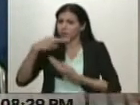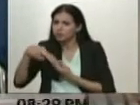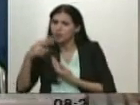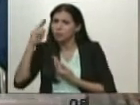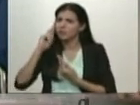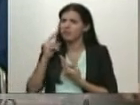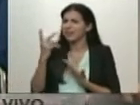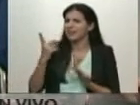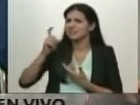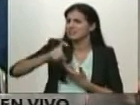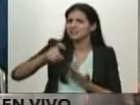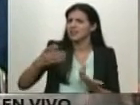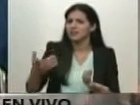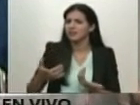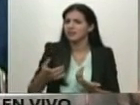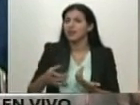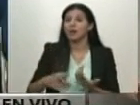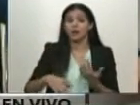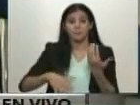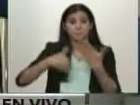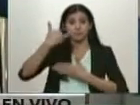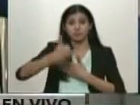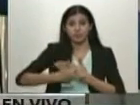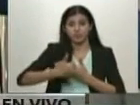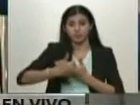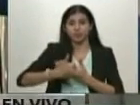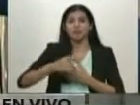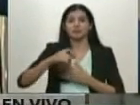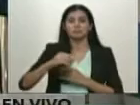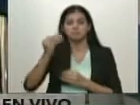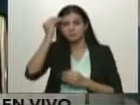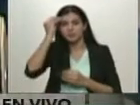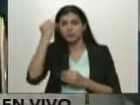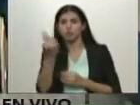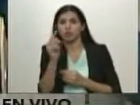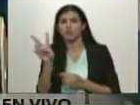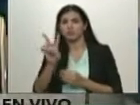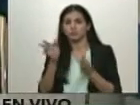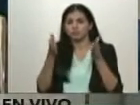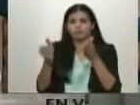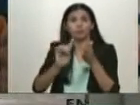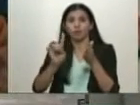bolivariano es un proyecto que piensa en continente, piensa en humanidad.